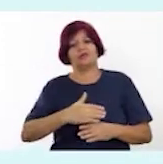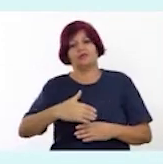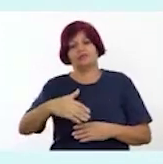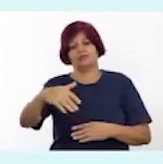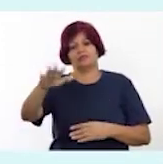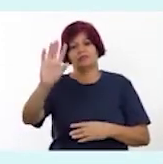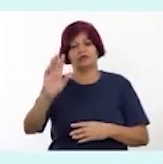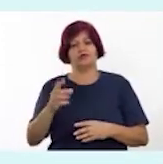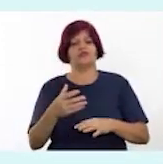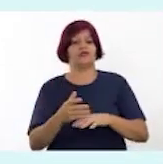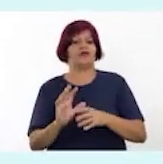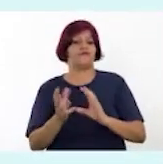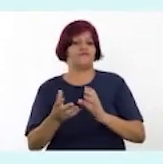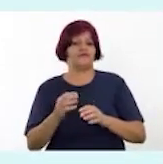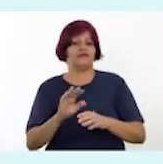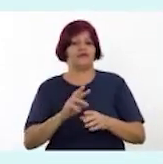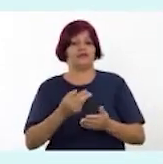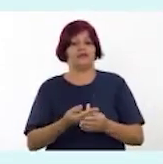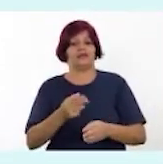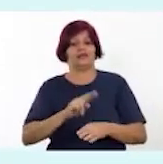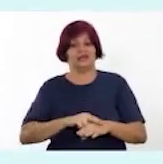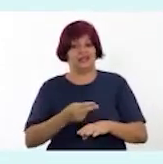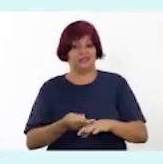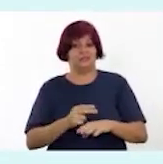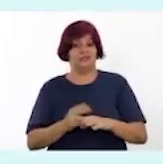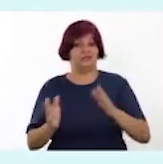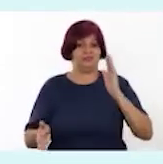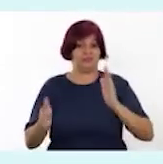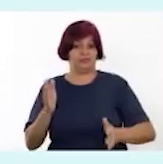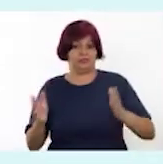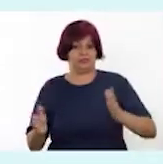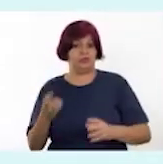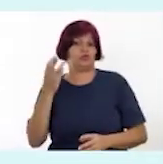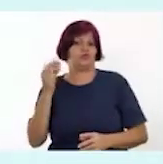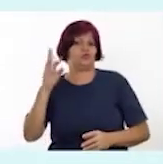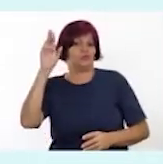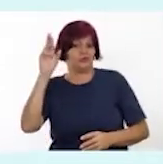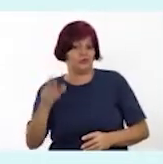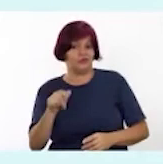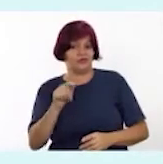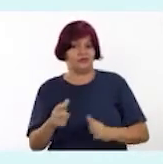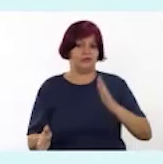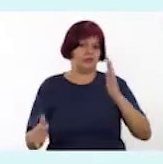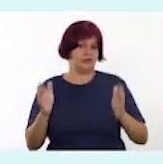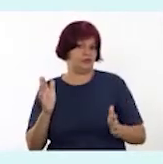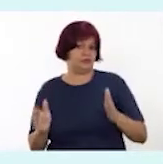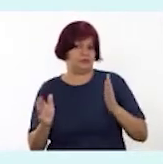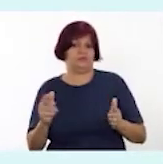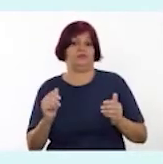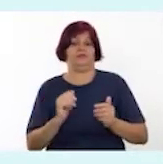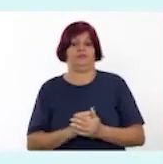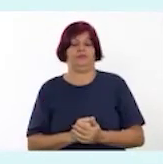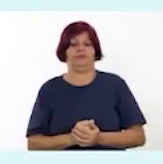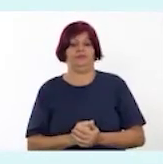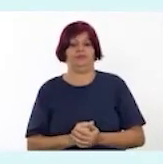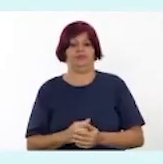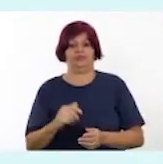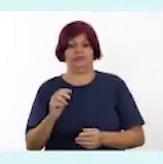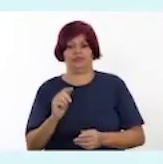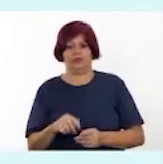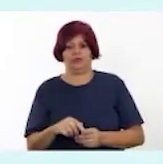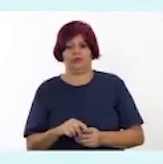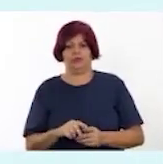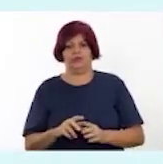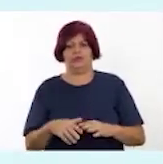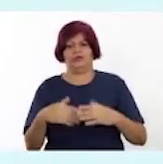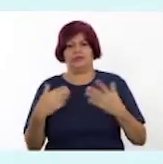Es otra forma de representar un intervalo, todos los números reales que están en ese intervalo. Ahora,